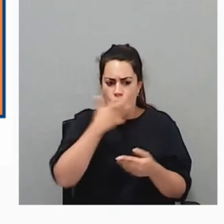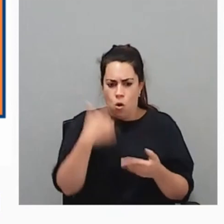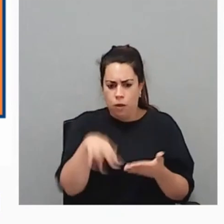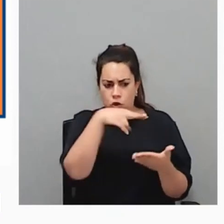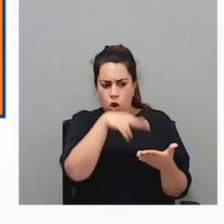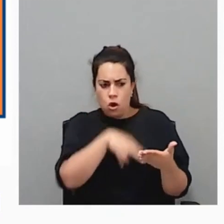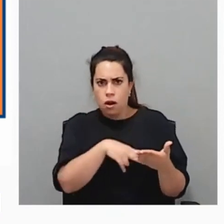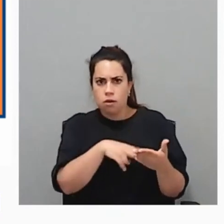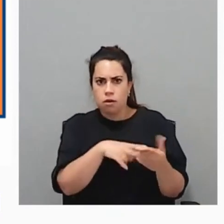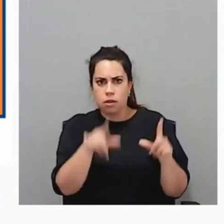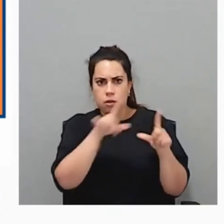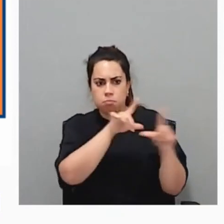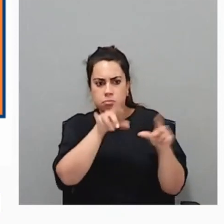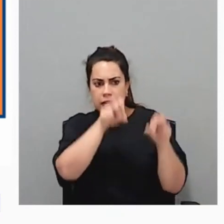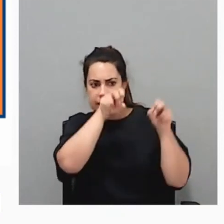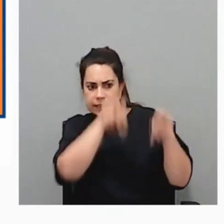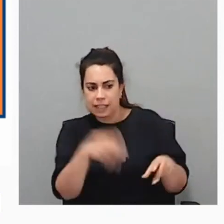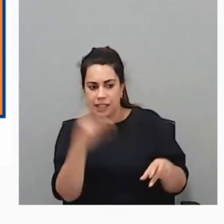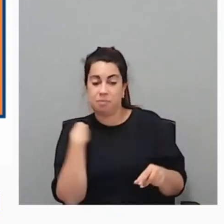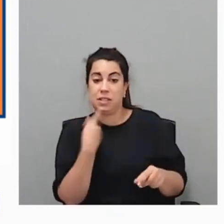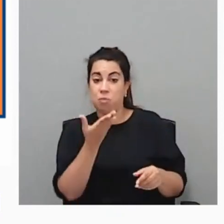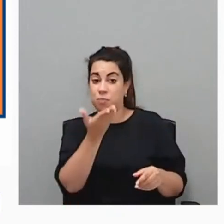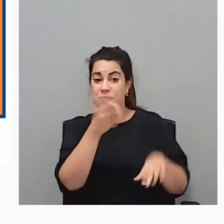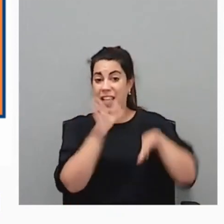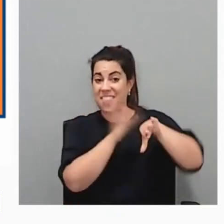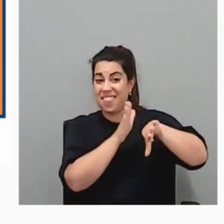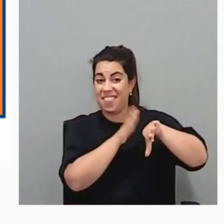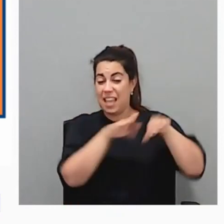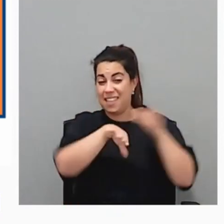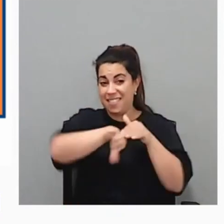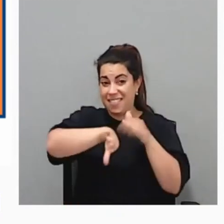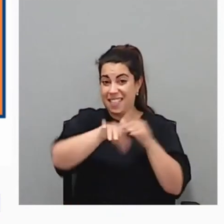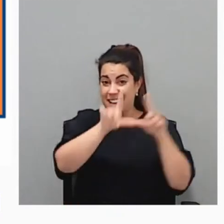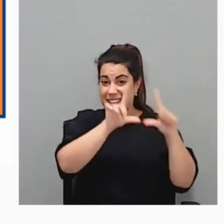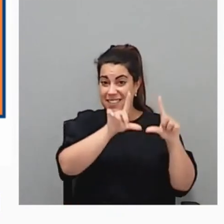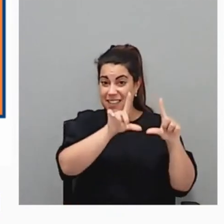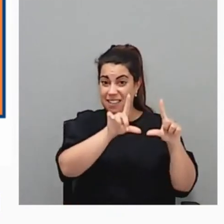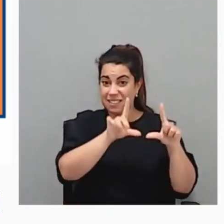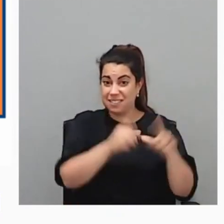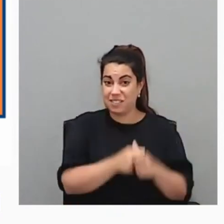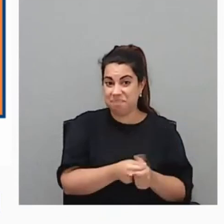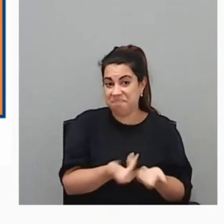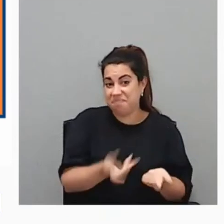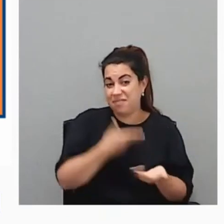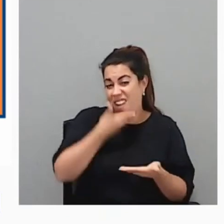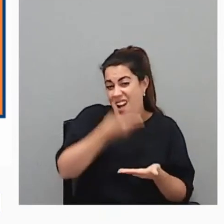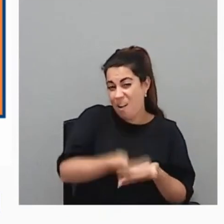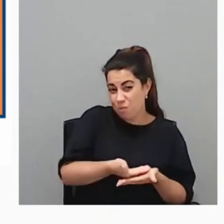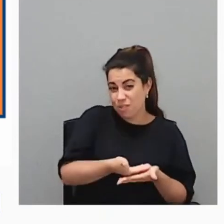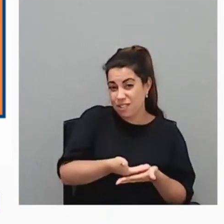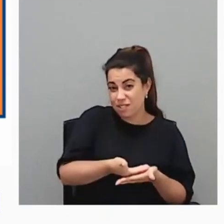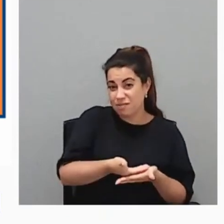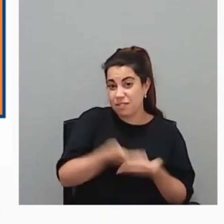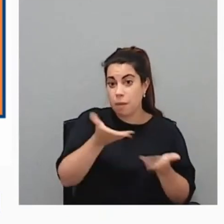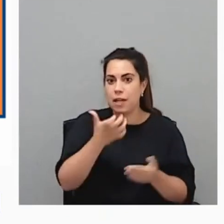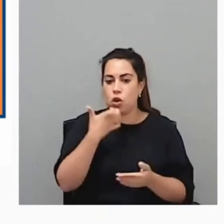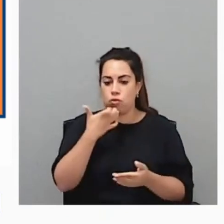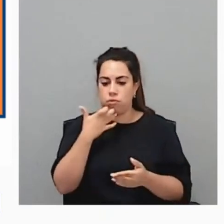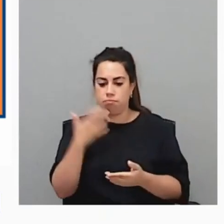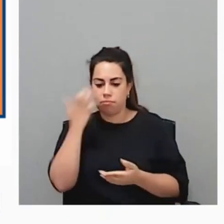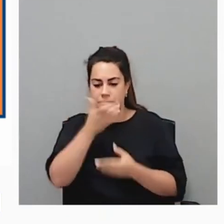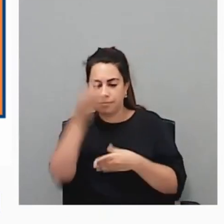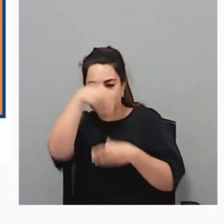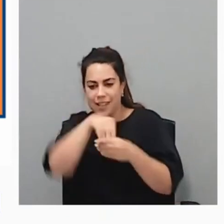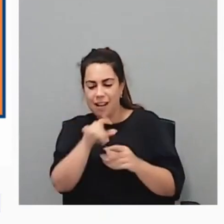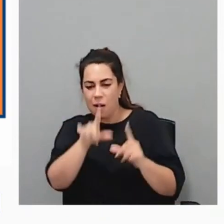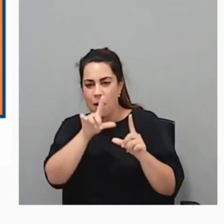una imagen y, como comentábamos antes, pues se imagina la historia, ¿no? Y va contando su historia. Pero cuando le ponemos ese apoyo visual, esos pictogramas que te